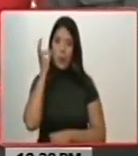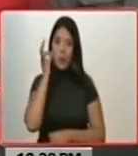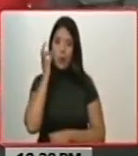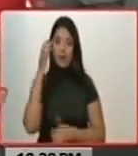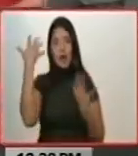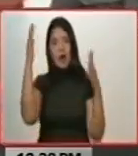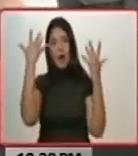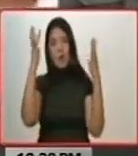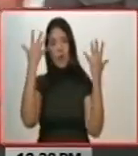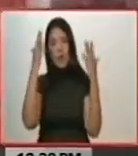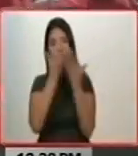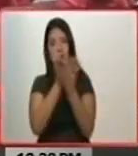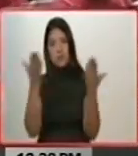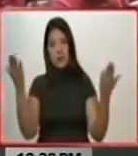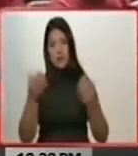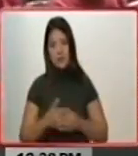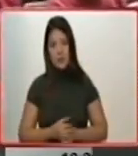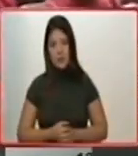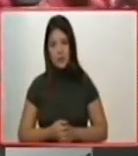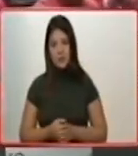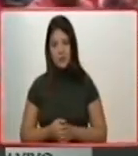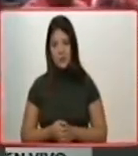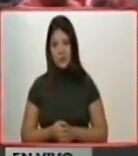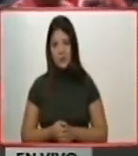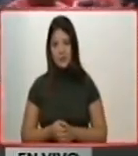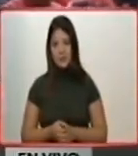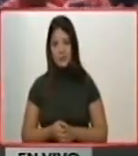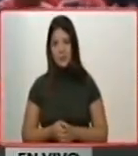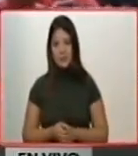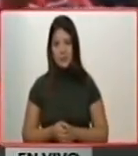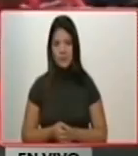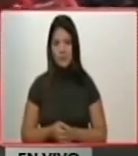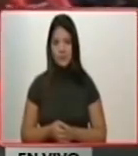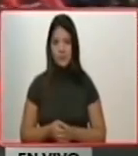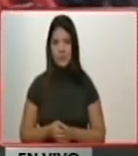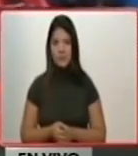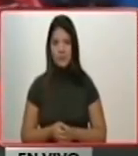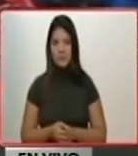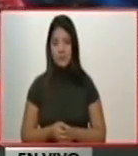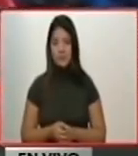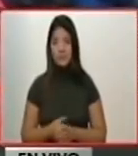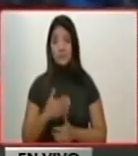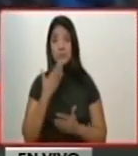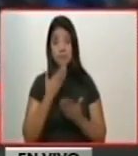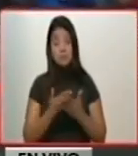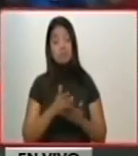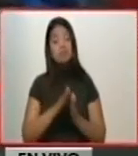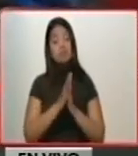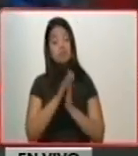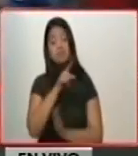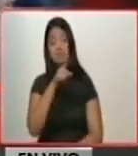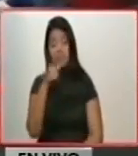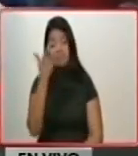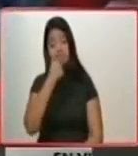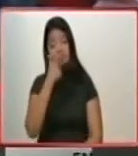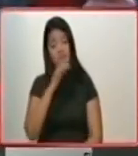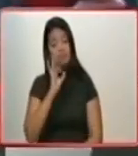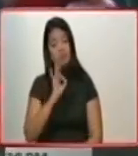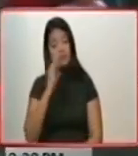a darle un aplauso a todos ellos. Y a pedirle la máxima responsabilidad y